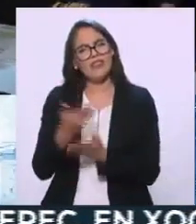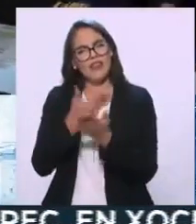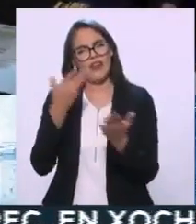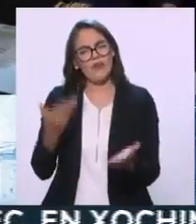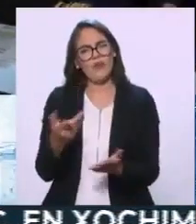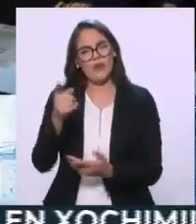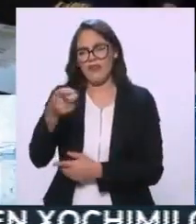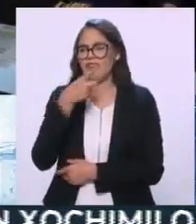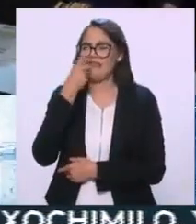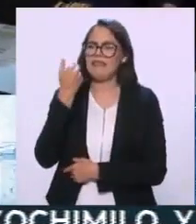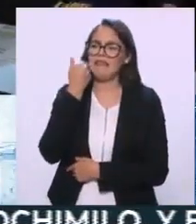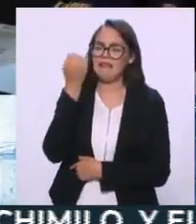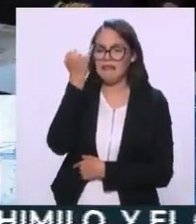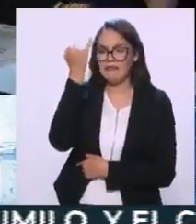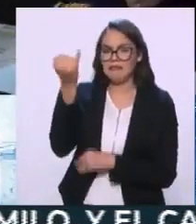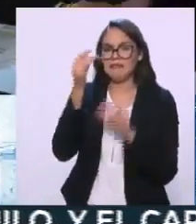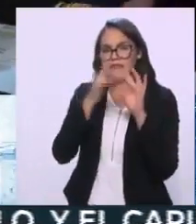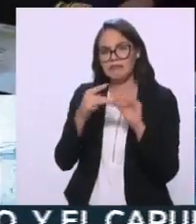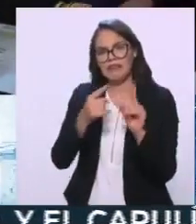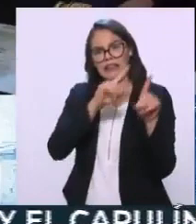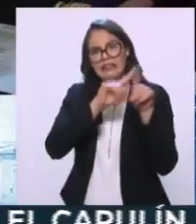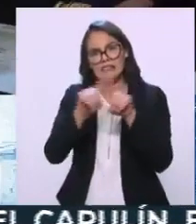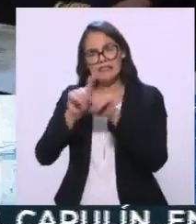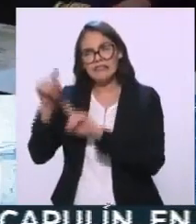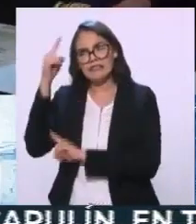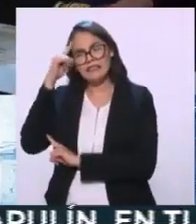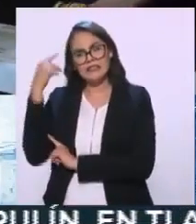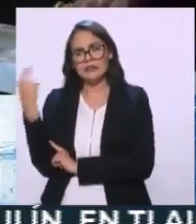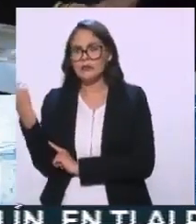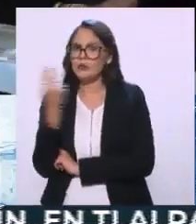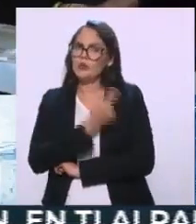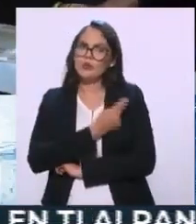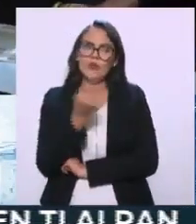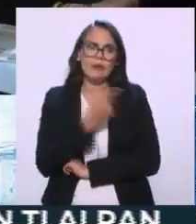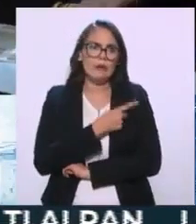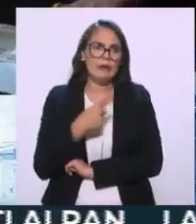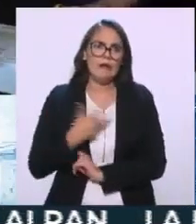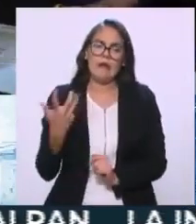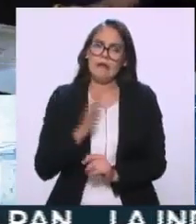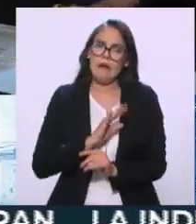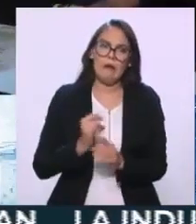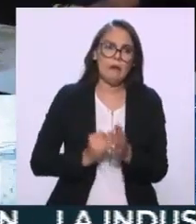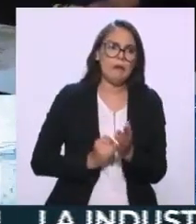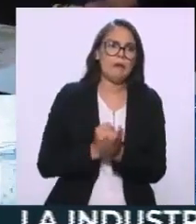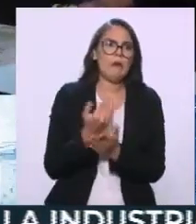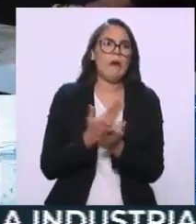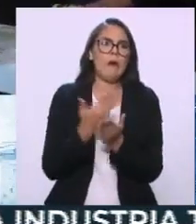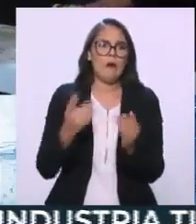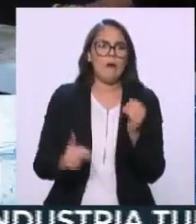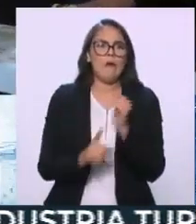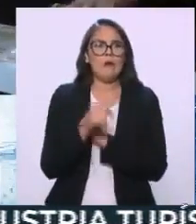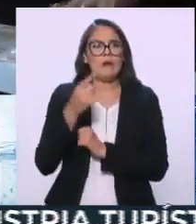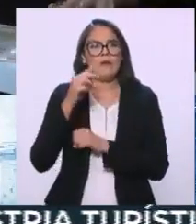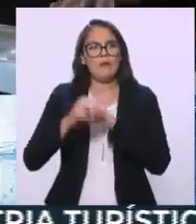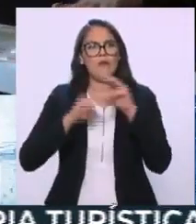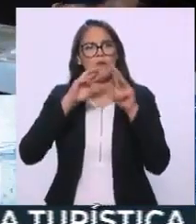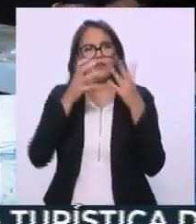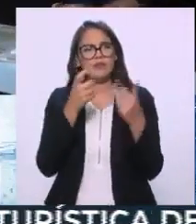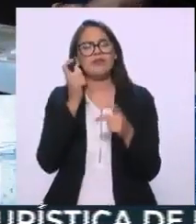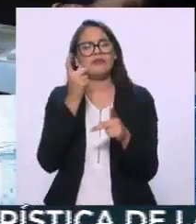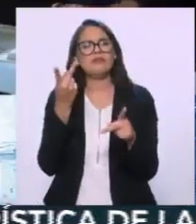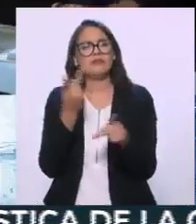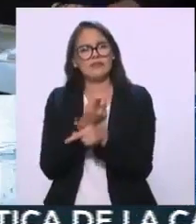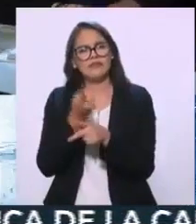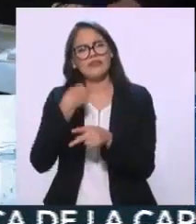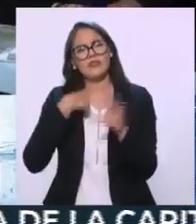planteas que hay una serie de reflexiones urgentes que deben de hacerse frente al escenario que estamos viviendo en el mundo. ¿Por qué no nos hablas un poquito